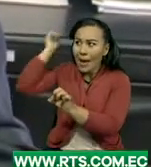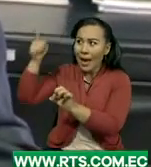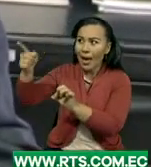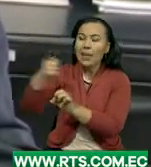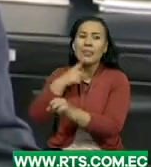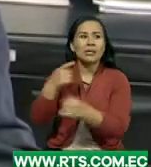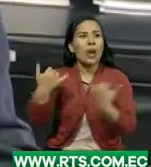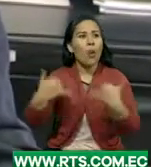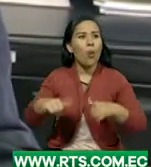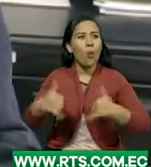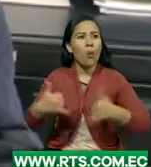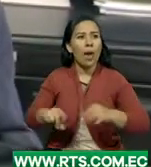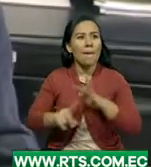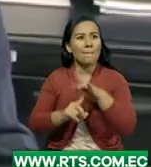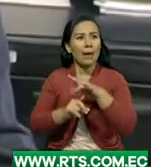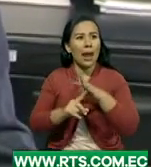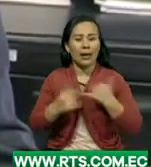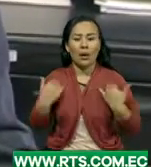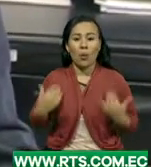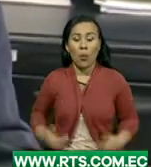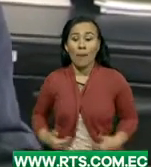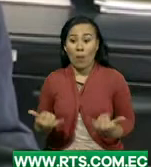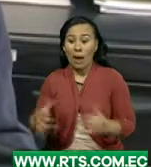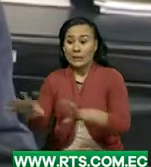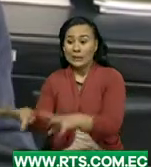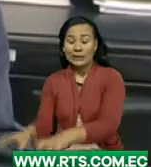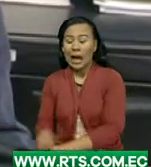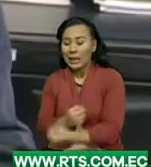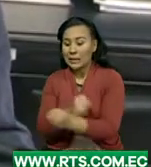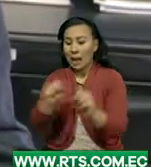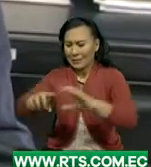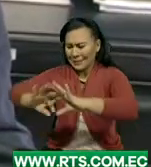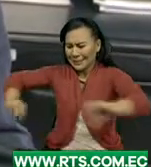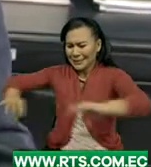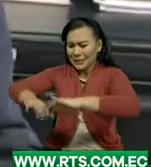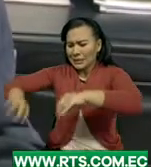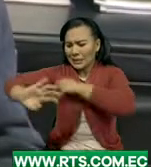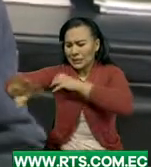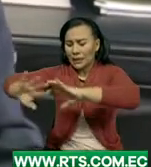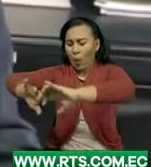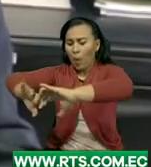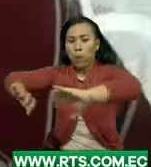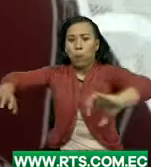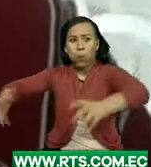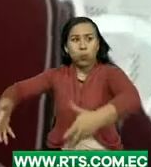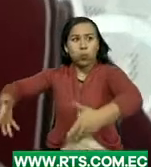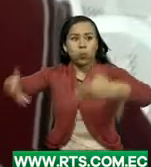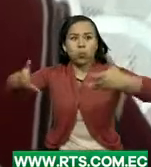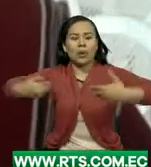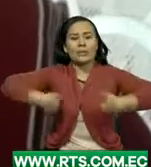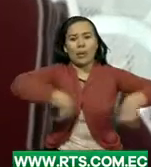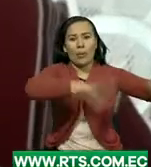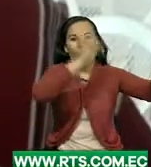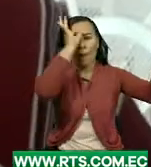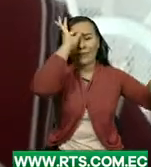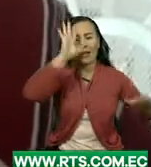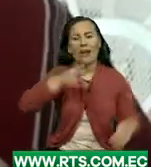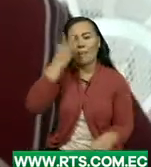primera instancia el cuerpo al hospital, en donde se supo que había fallecido. Vuelta y se